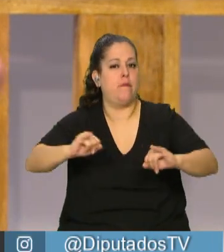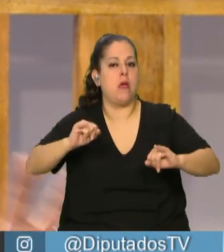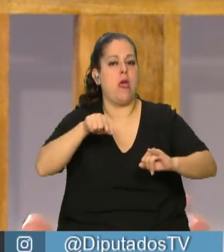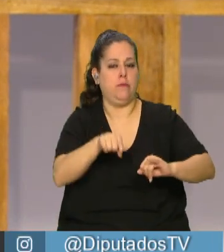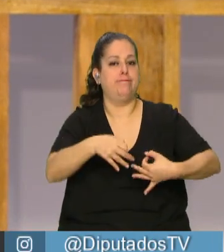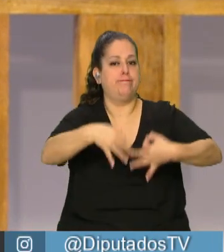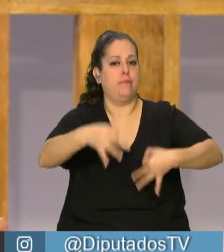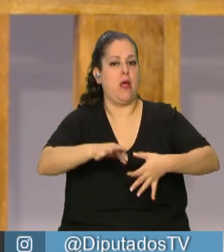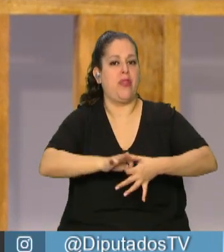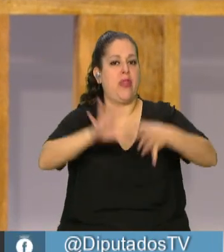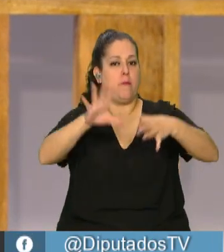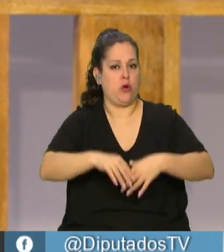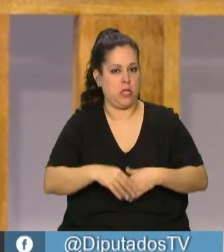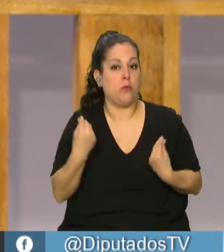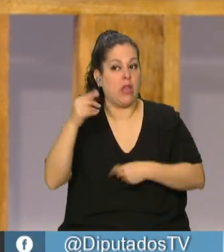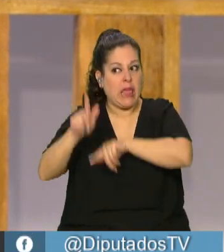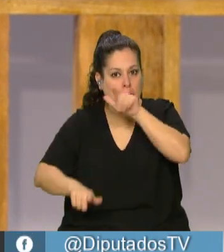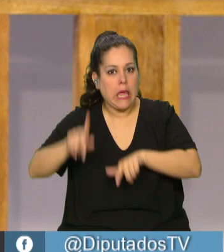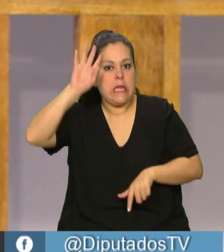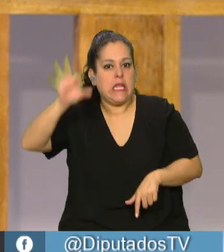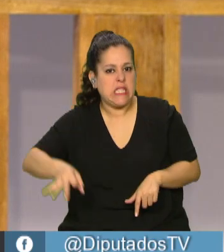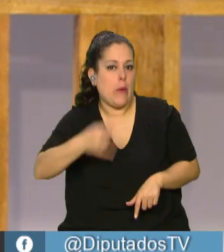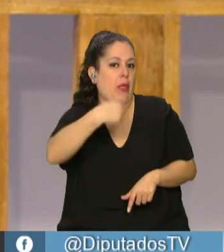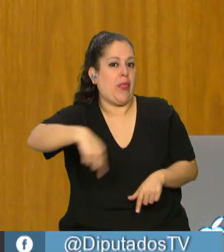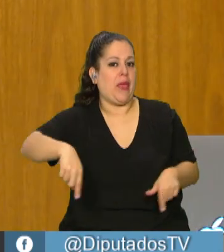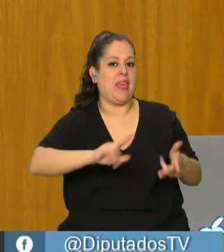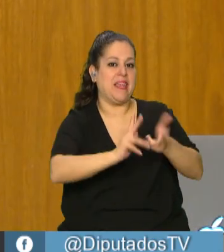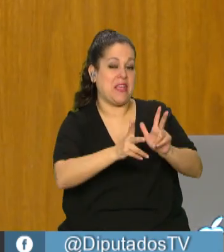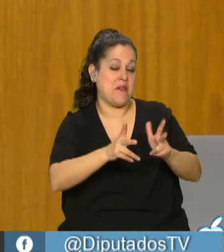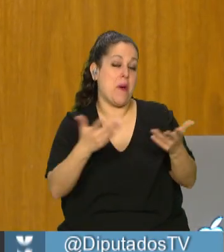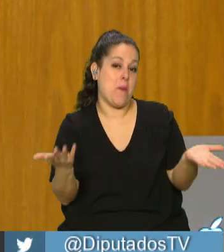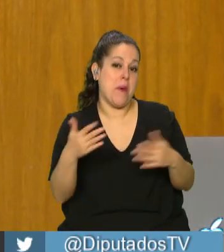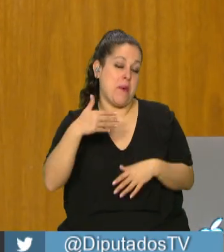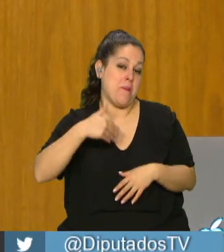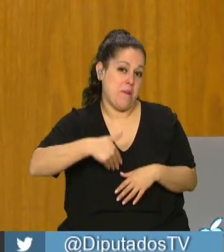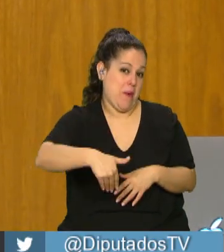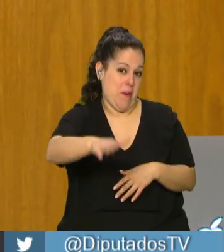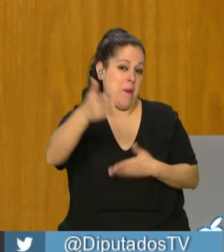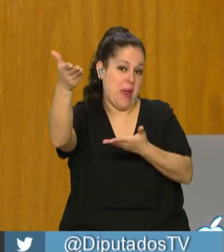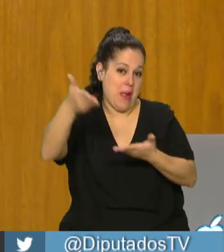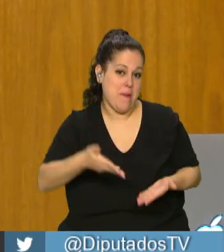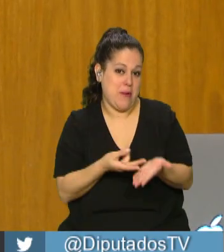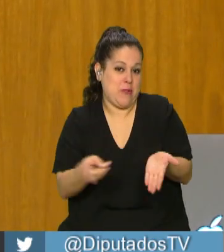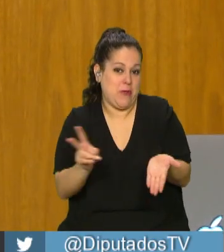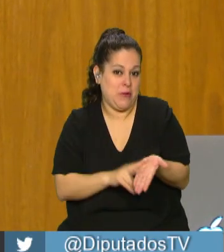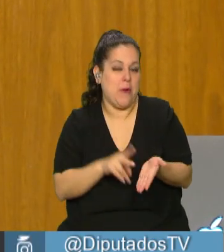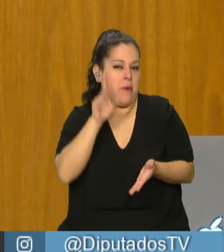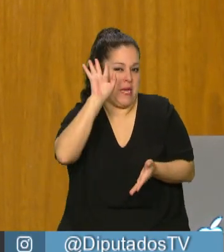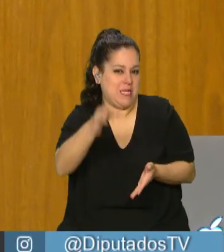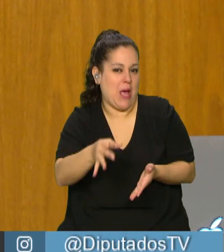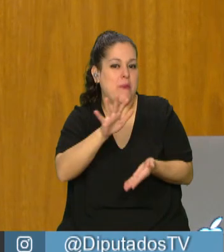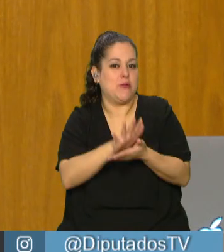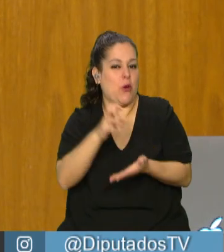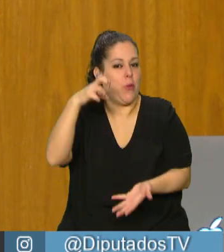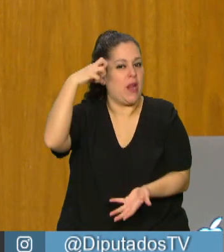se habló en cualquier reunión de comisión. Bueno, vamos a volver a convocarlo, Eugenio Inchausti, porque tiene no solo la historia del Congreso, sino